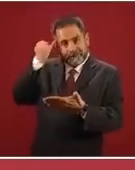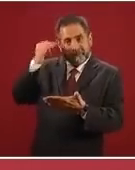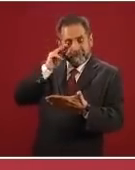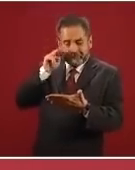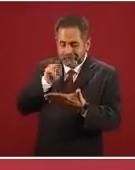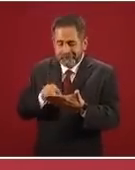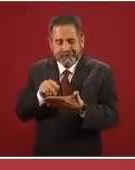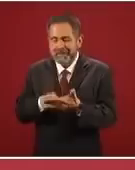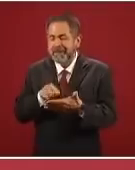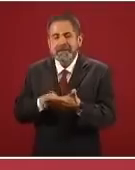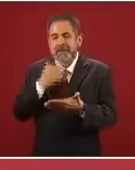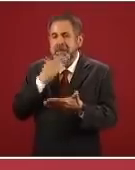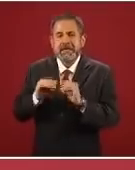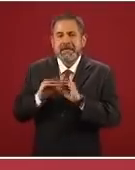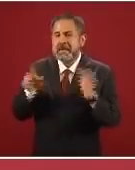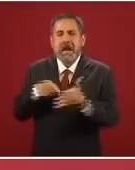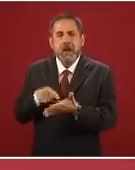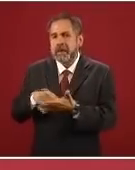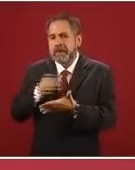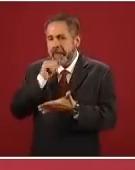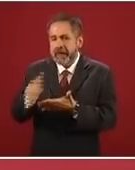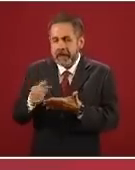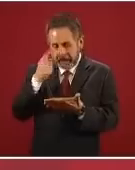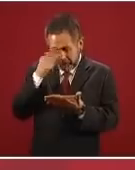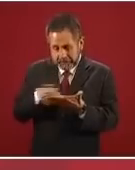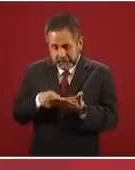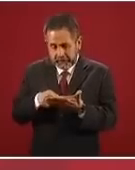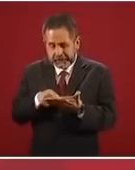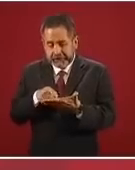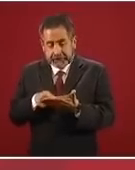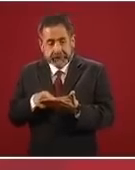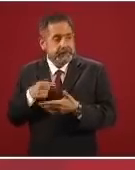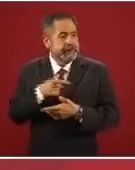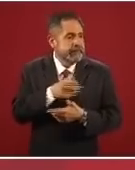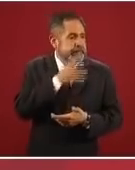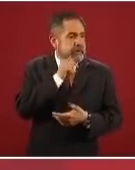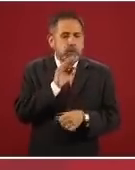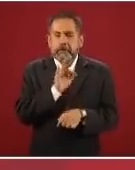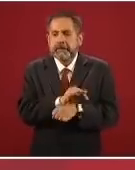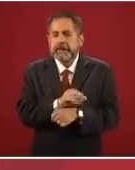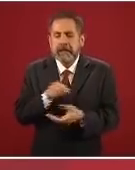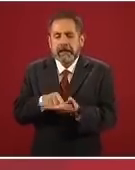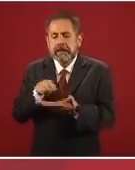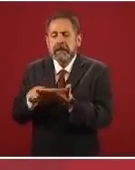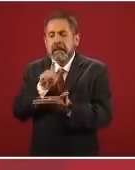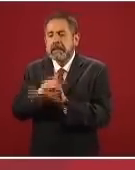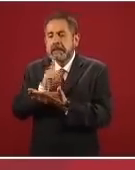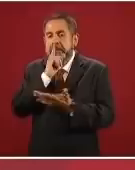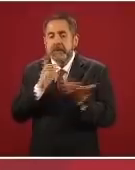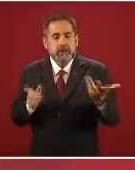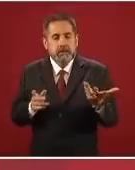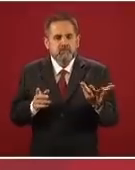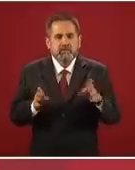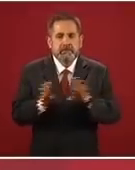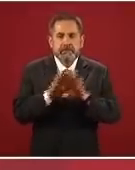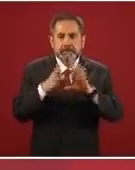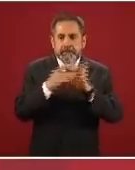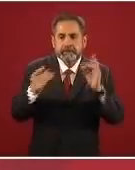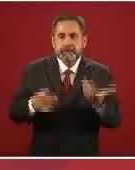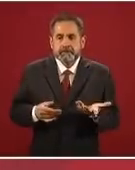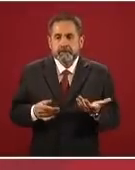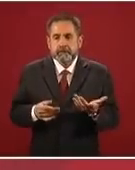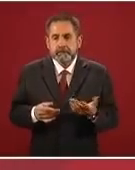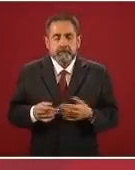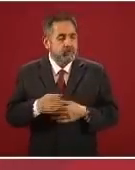lo suficientemente claro como para poder hacer esa defensa. ¿Por qué? Porque en los homicidios no tenemos ese aumento y en